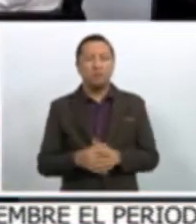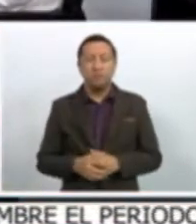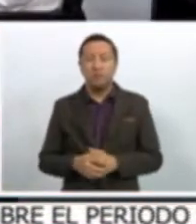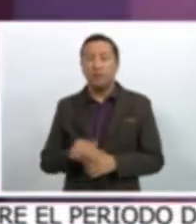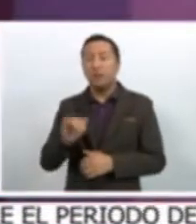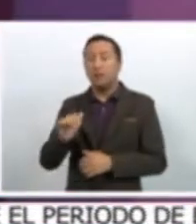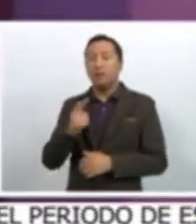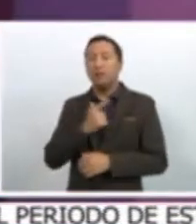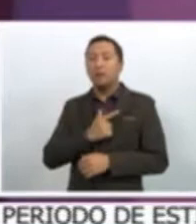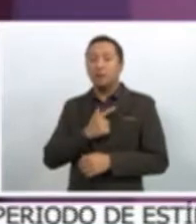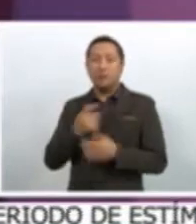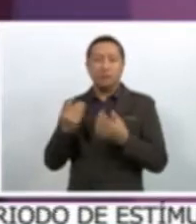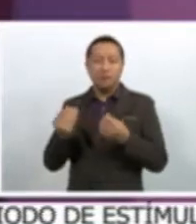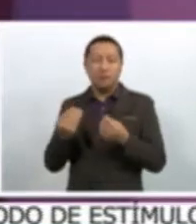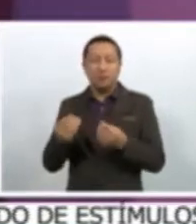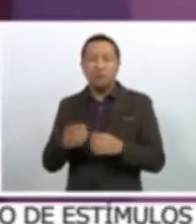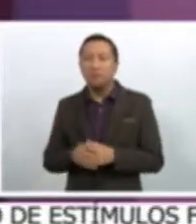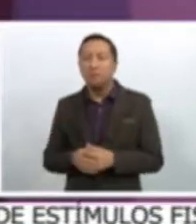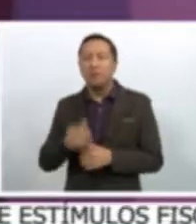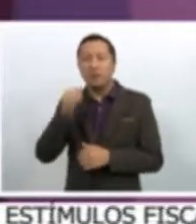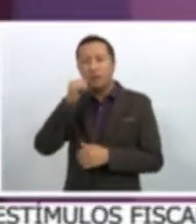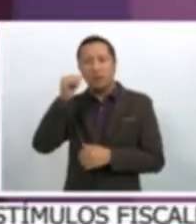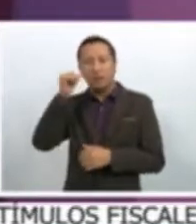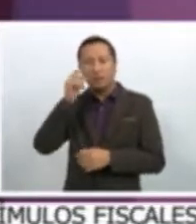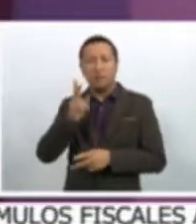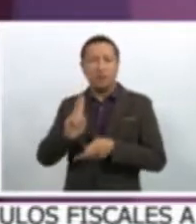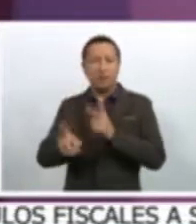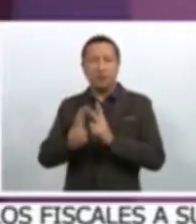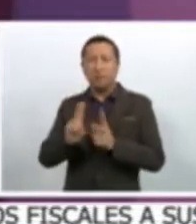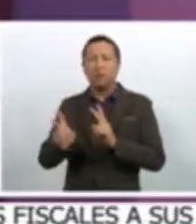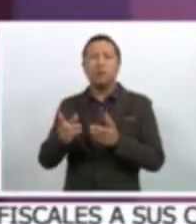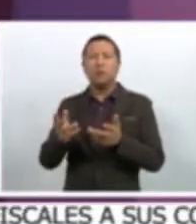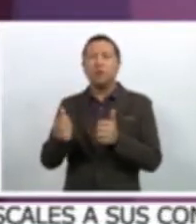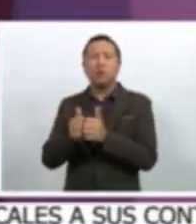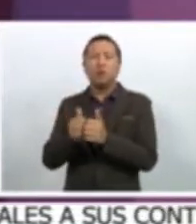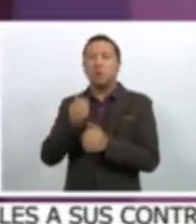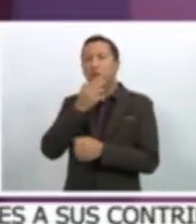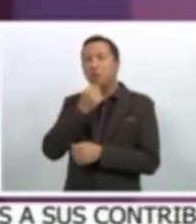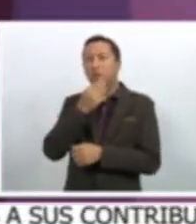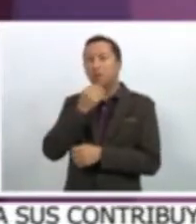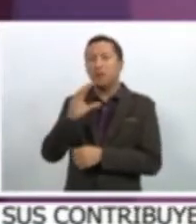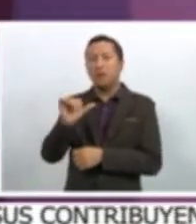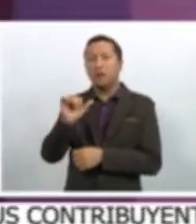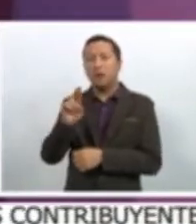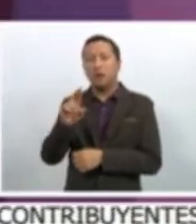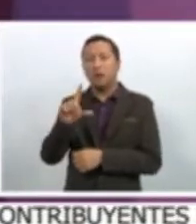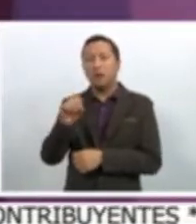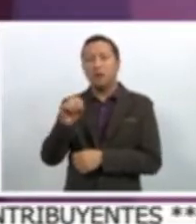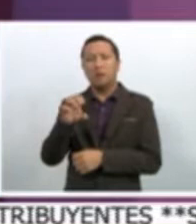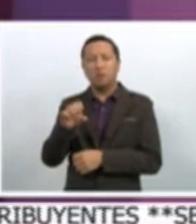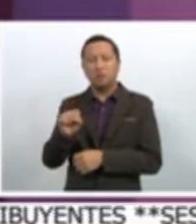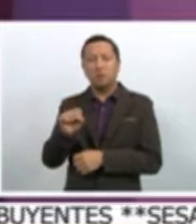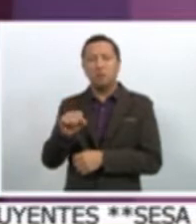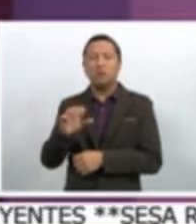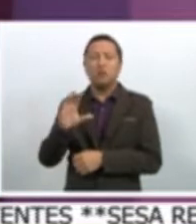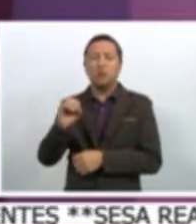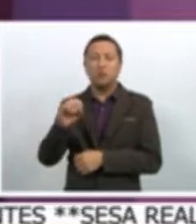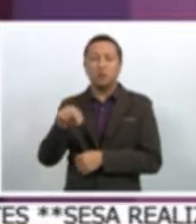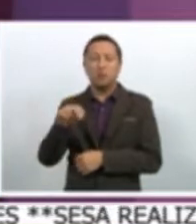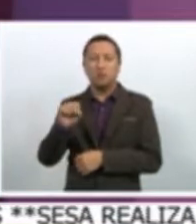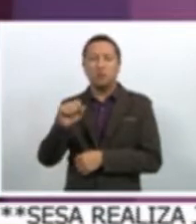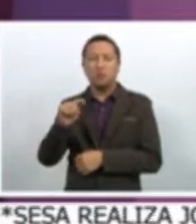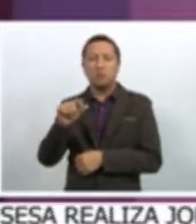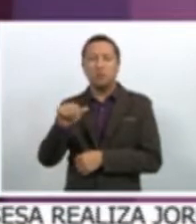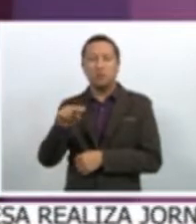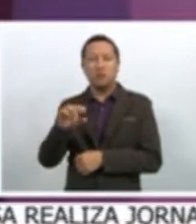ayer con Carlos Constanz, que es uno de los mentores de este programa, es un emblema, yo creo, que del sector empresarial en el